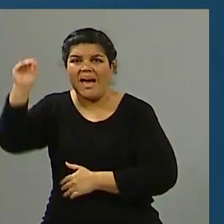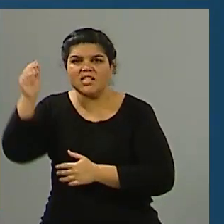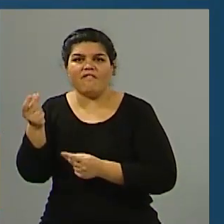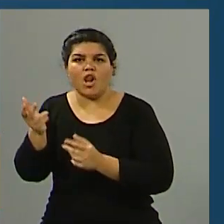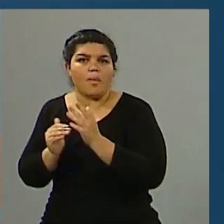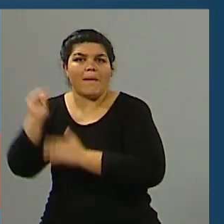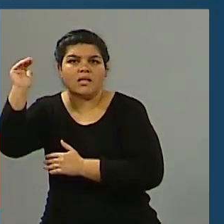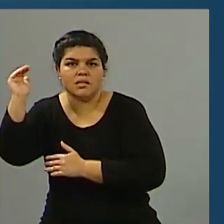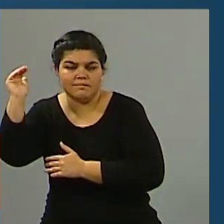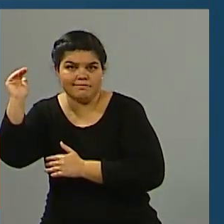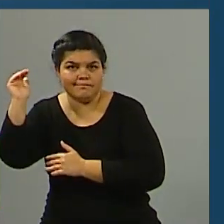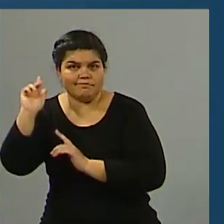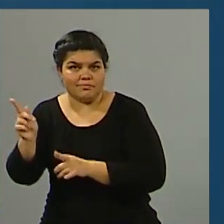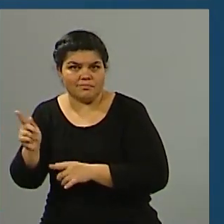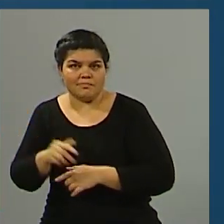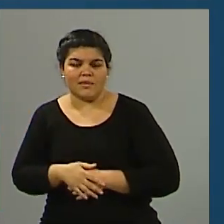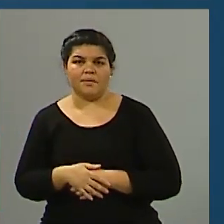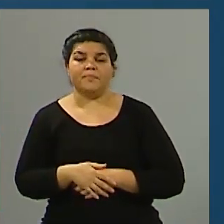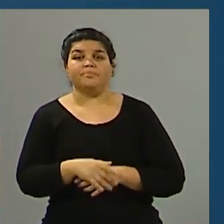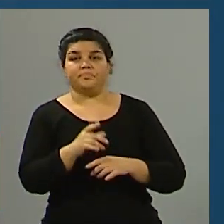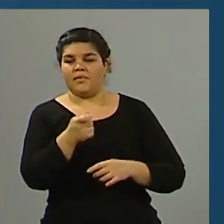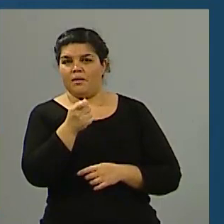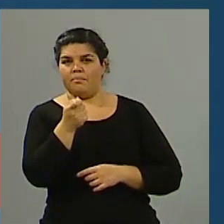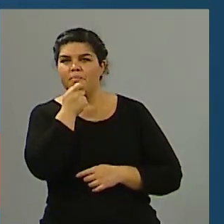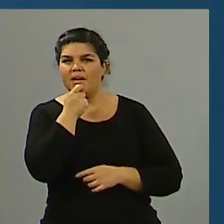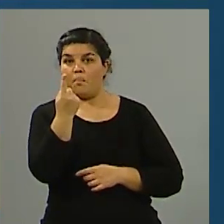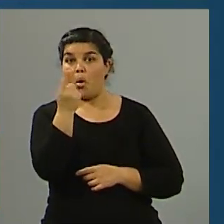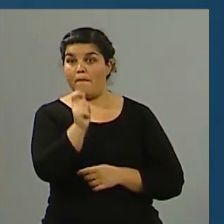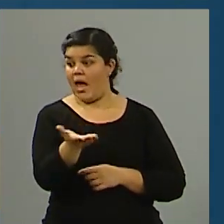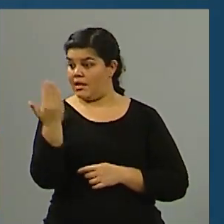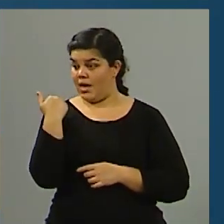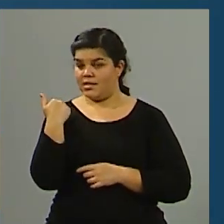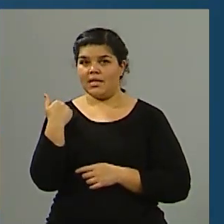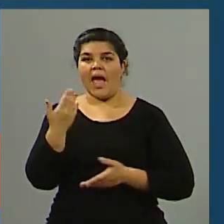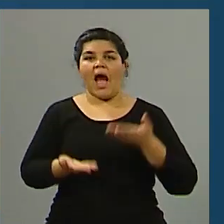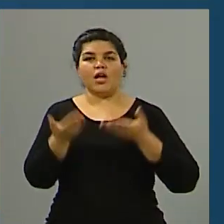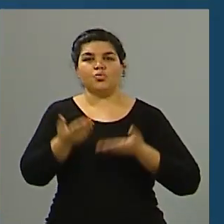meses atrás, 1 kilo de azúcar lo estábamos pagando de costo,